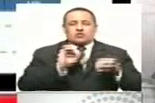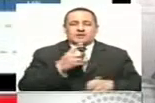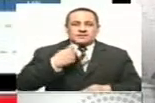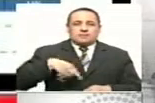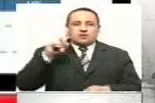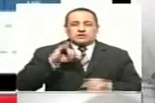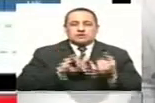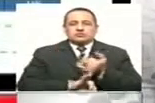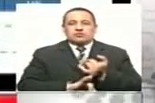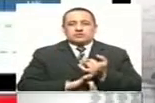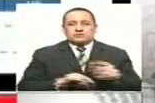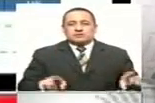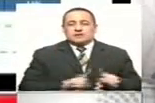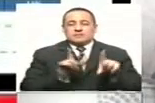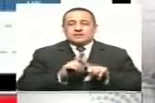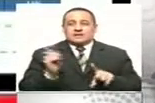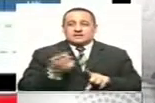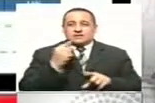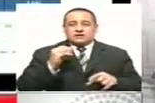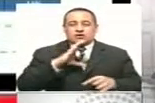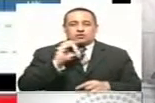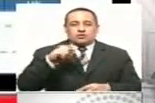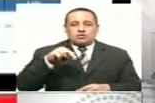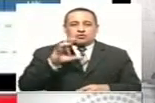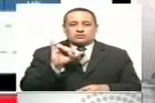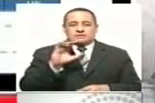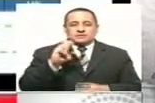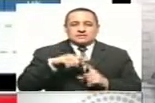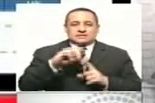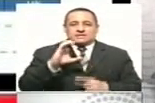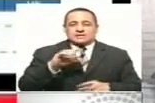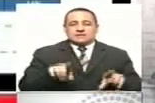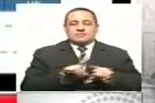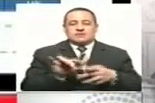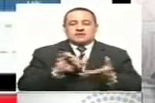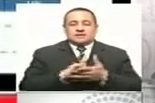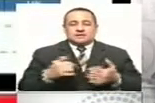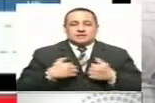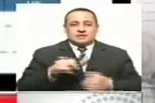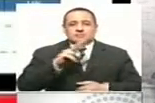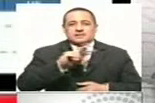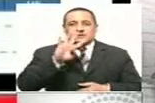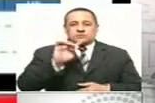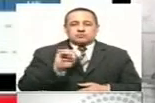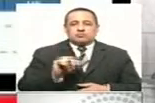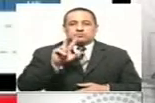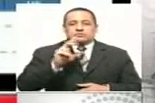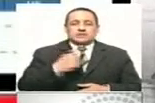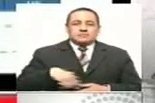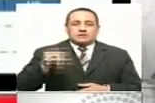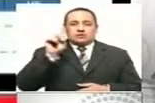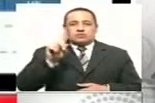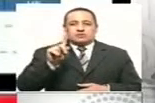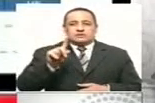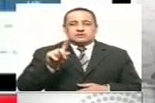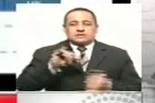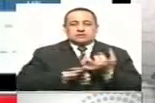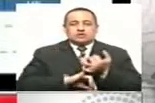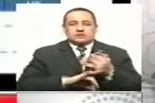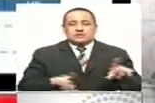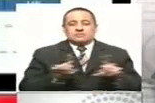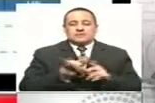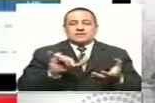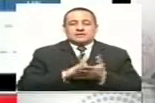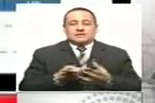soles. El pliego Concitec, que es el presupuesto de 24.3 millones de soles. El